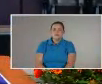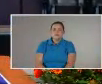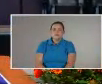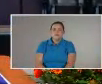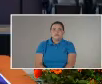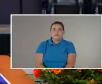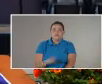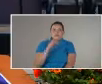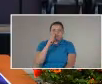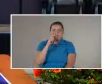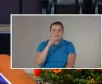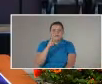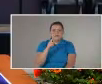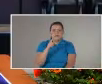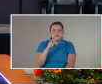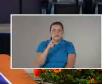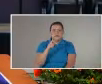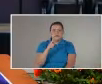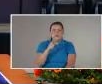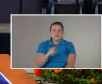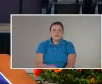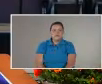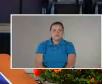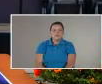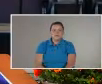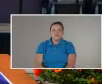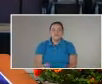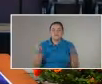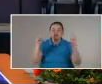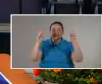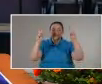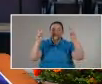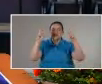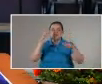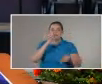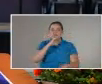Bien, yo creo que ya es evidente que el tema se llama los duelos, hermano.